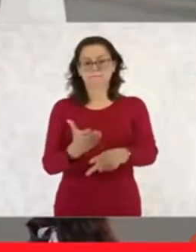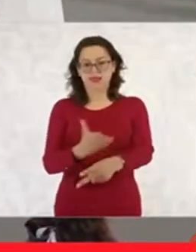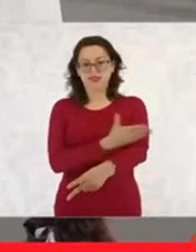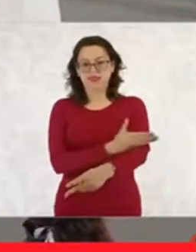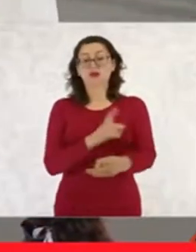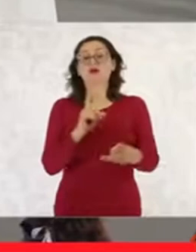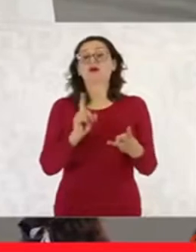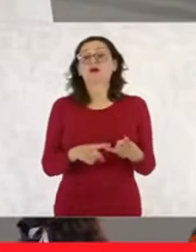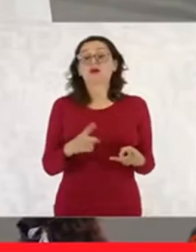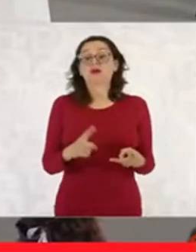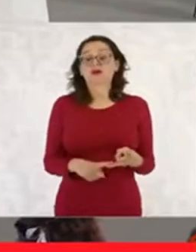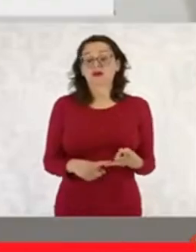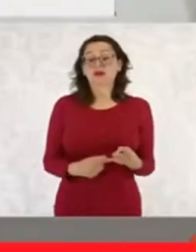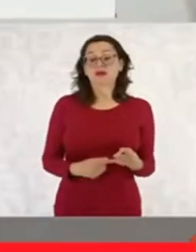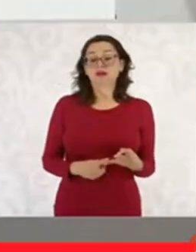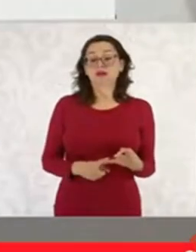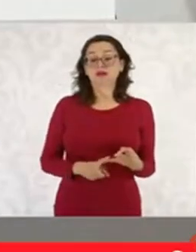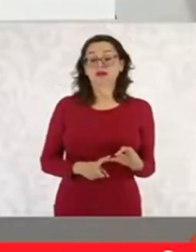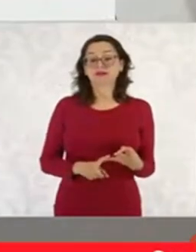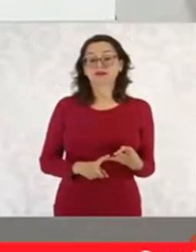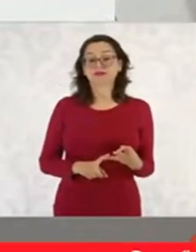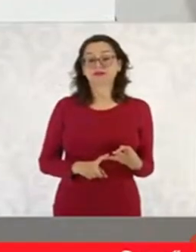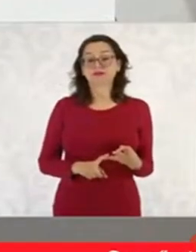Madero y